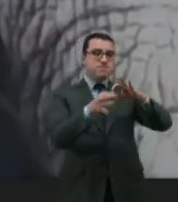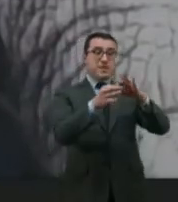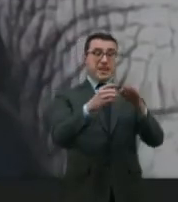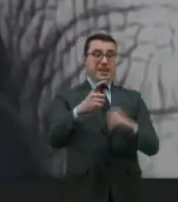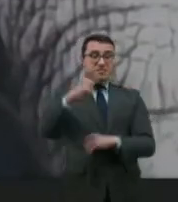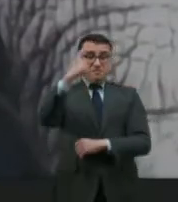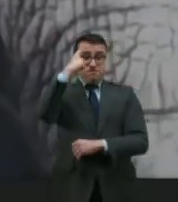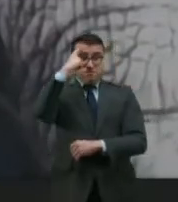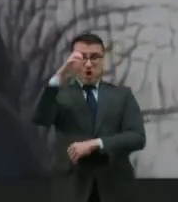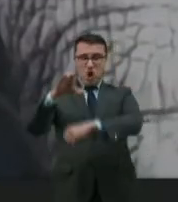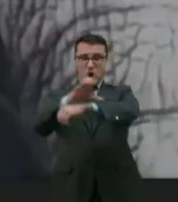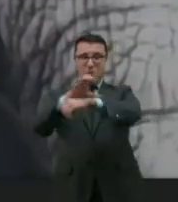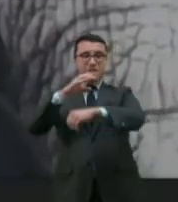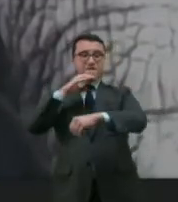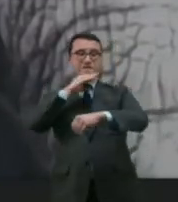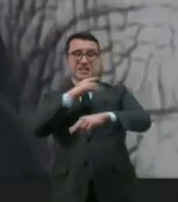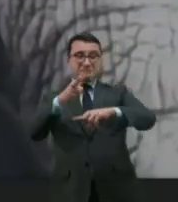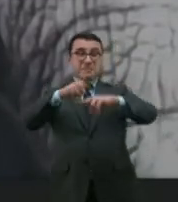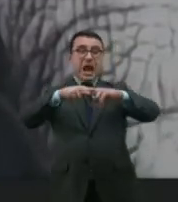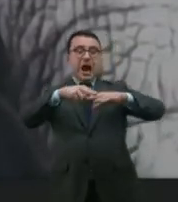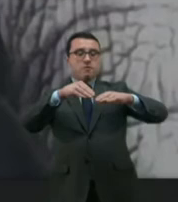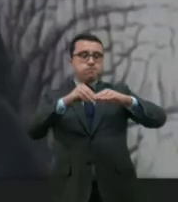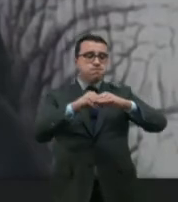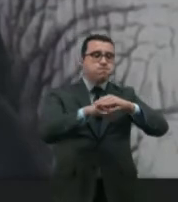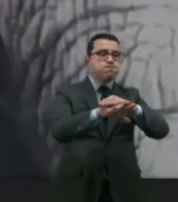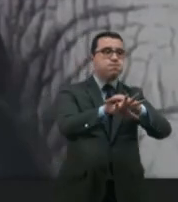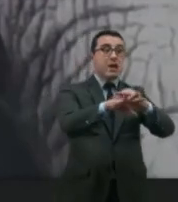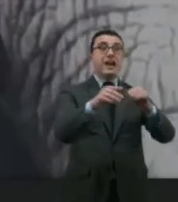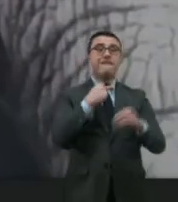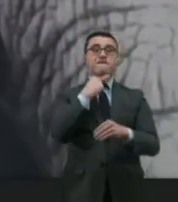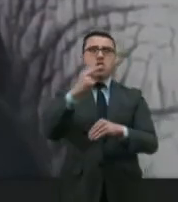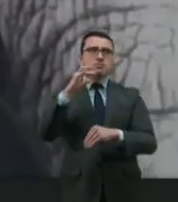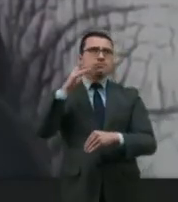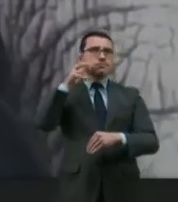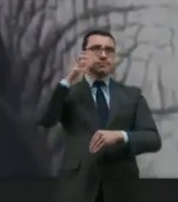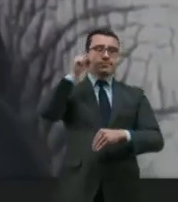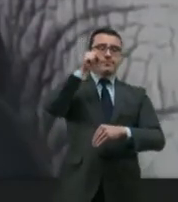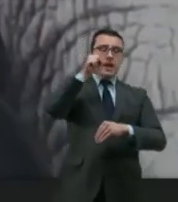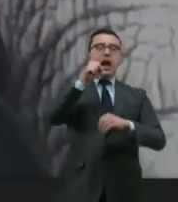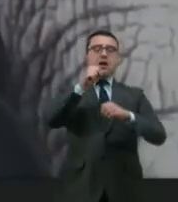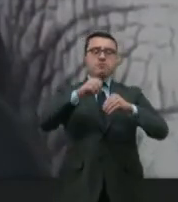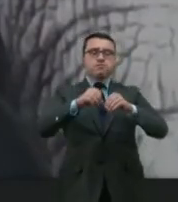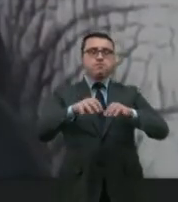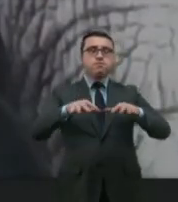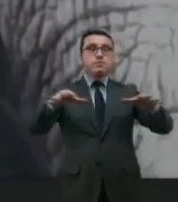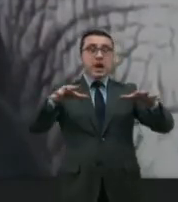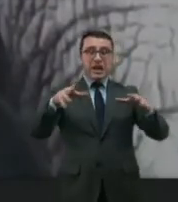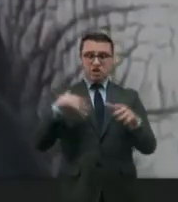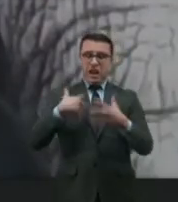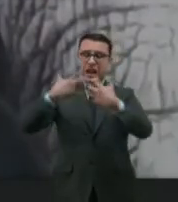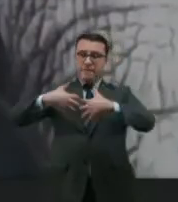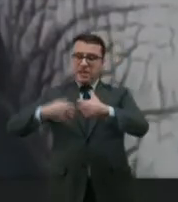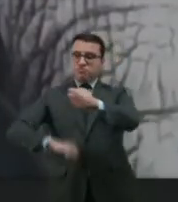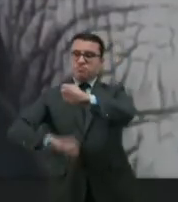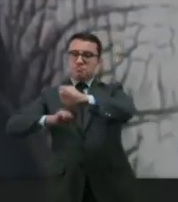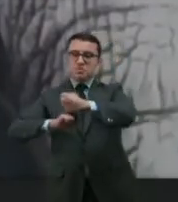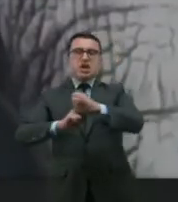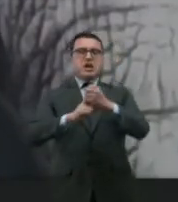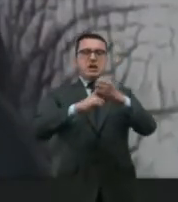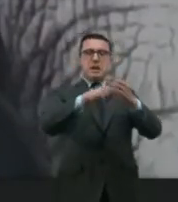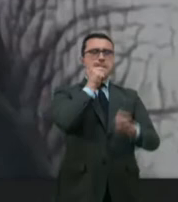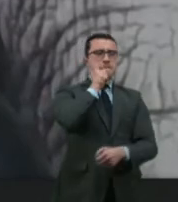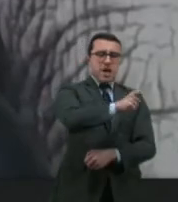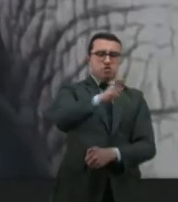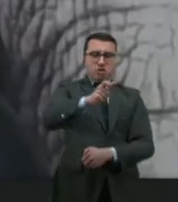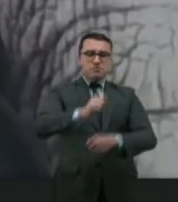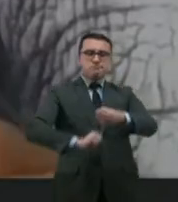artificial y reconocimiento de voz. Y de esta manera potencializamos a las compañías y a las personas. Estas personas pasan